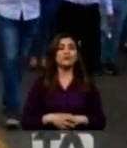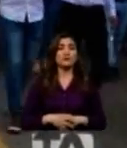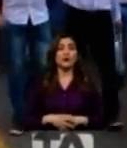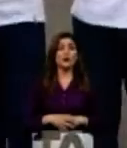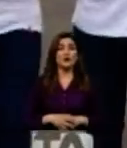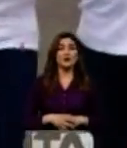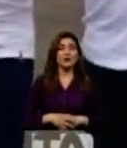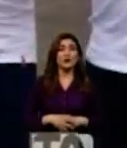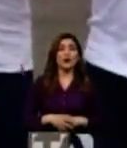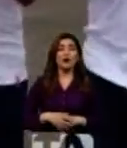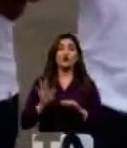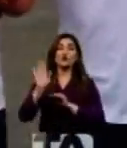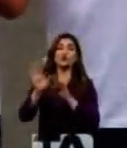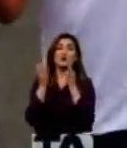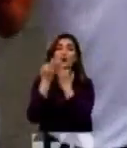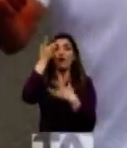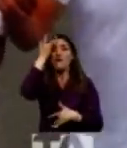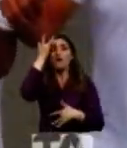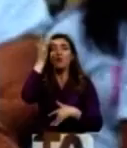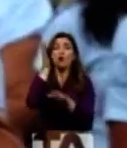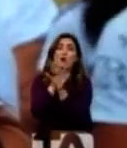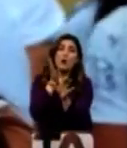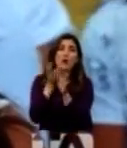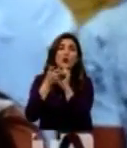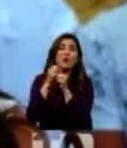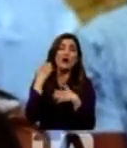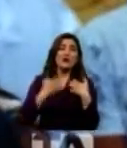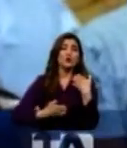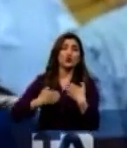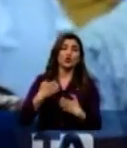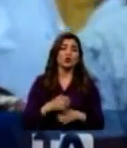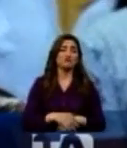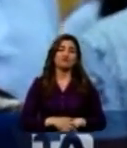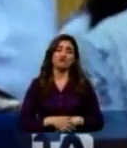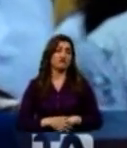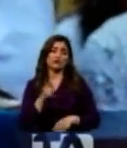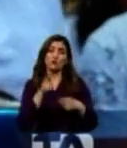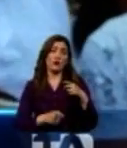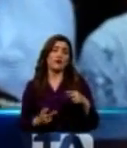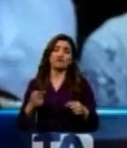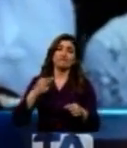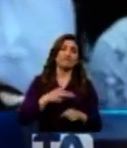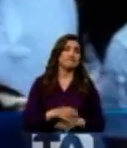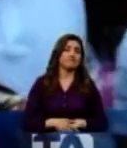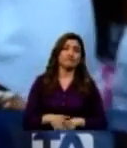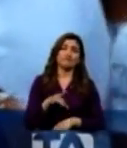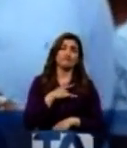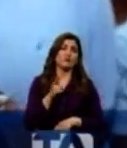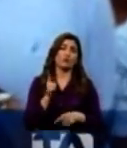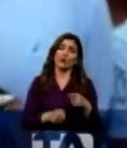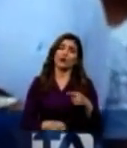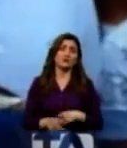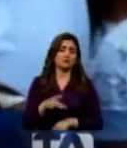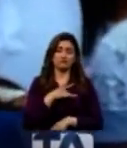salud emocional les impidió ir al encuentro de la paz. Y ellos dijeron que no van a venir porque sienten que no deben